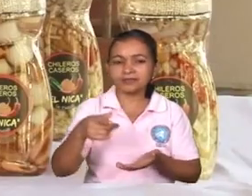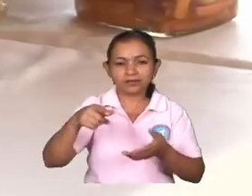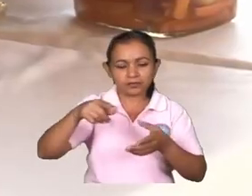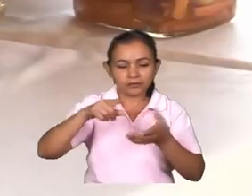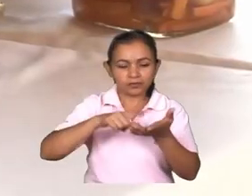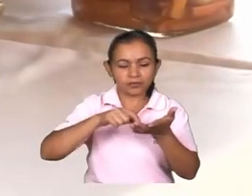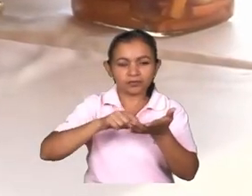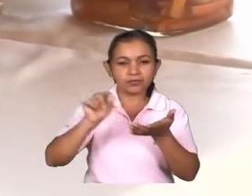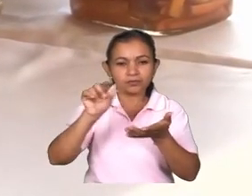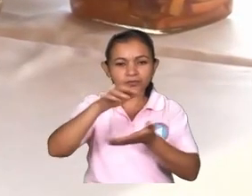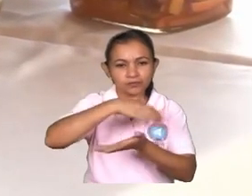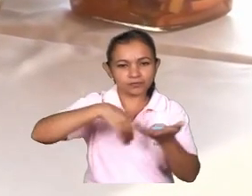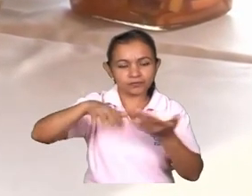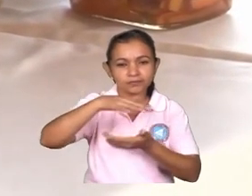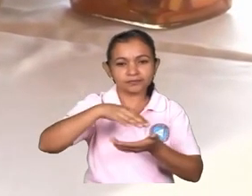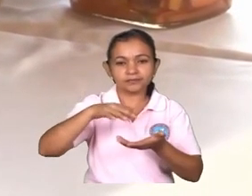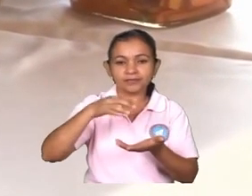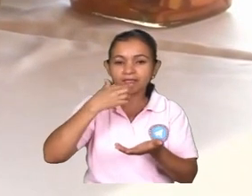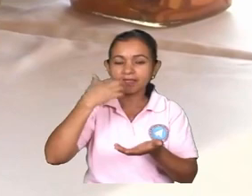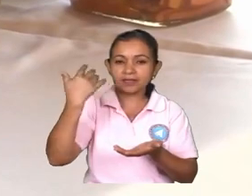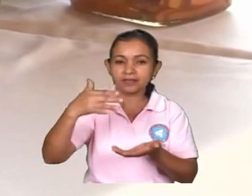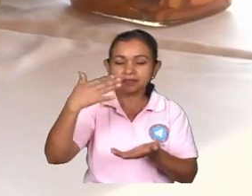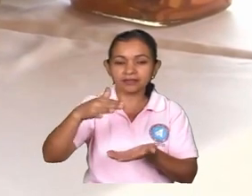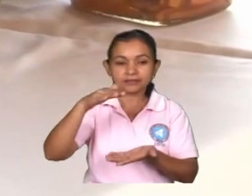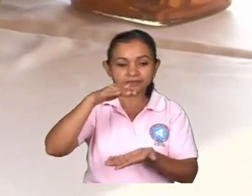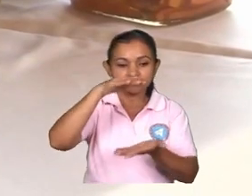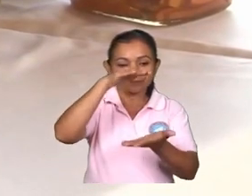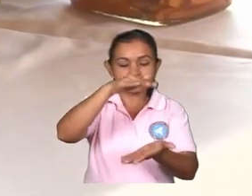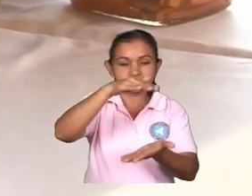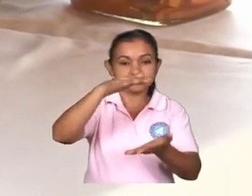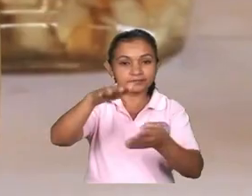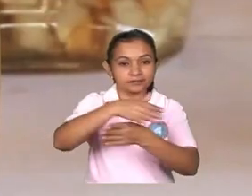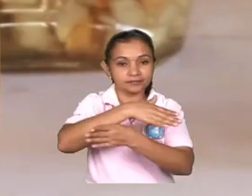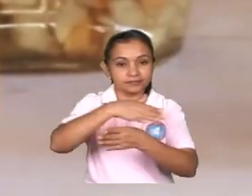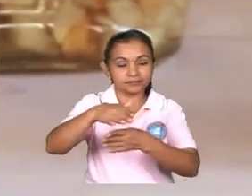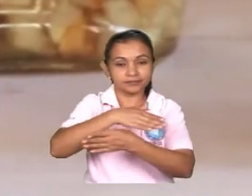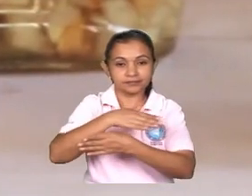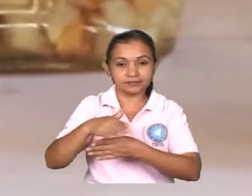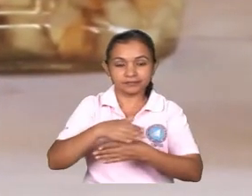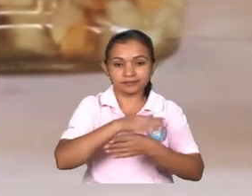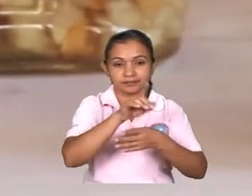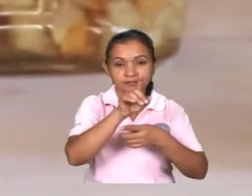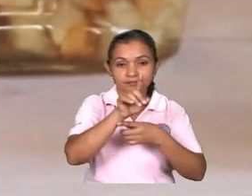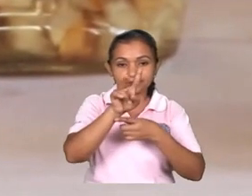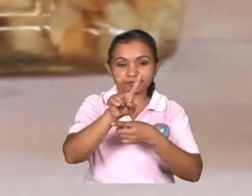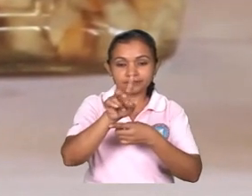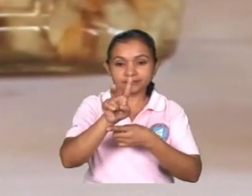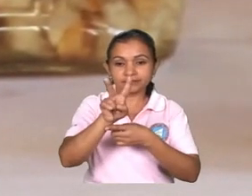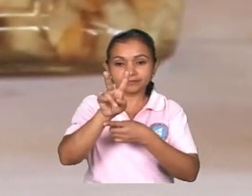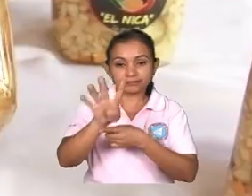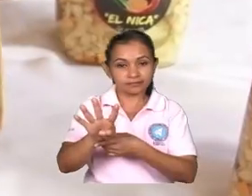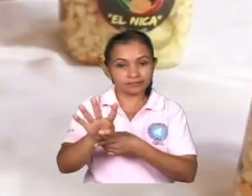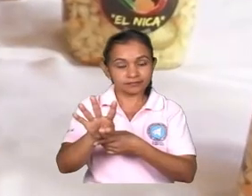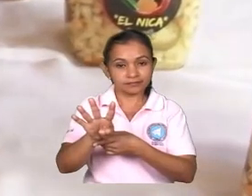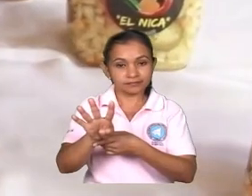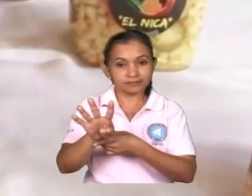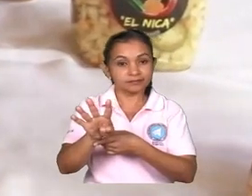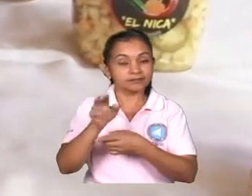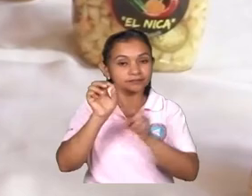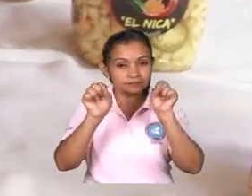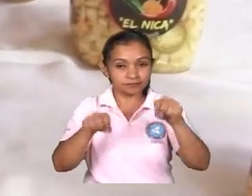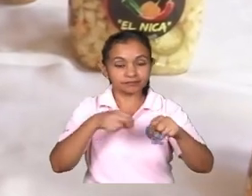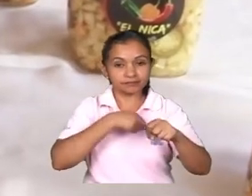pinto. Los chileros son ofrecidos en presentación de 12 y 24 onzas, los cuales